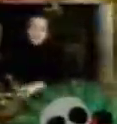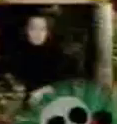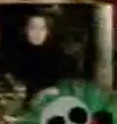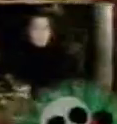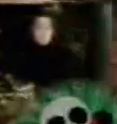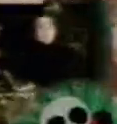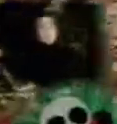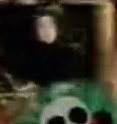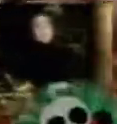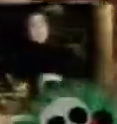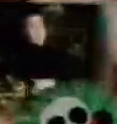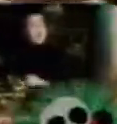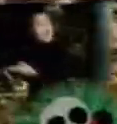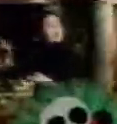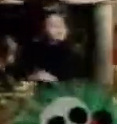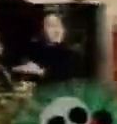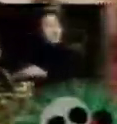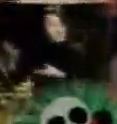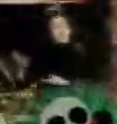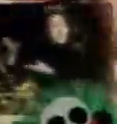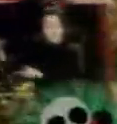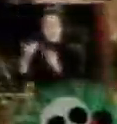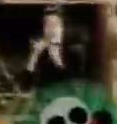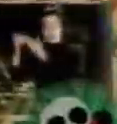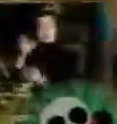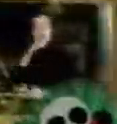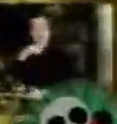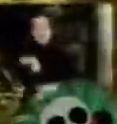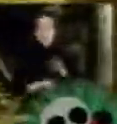gente la que hizo grande nuestra tierra.